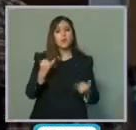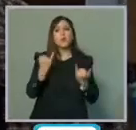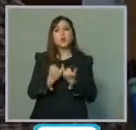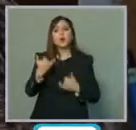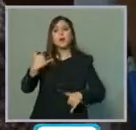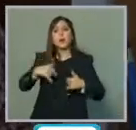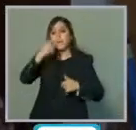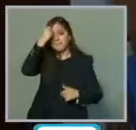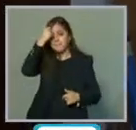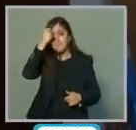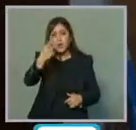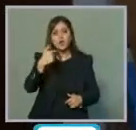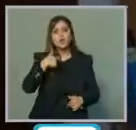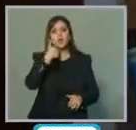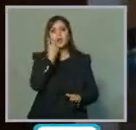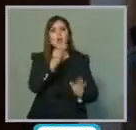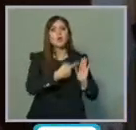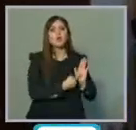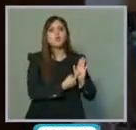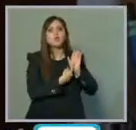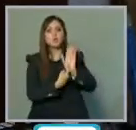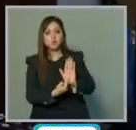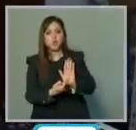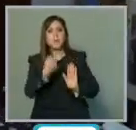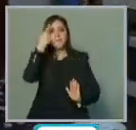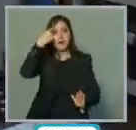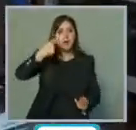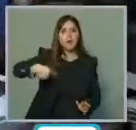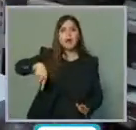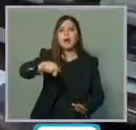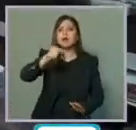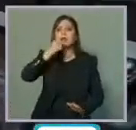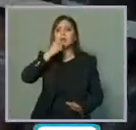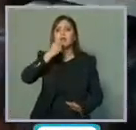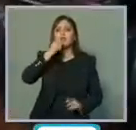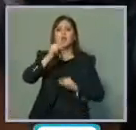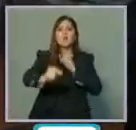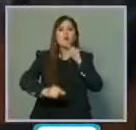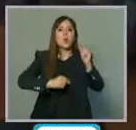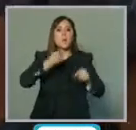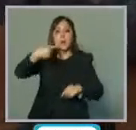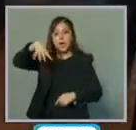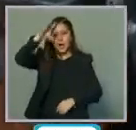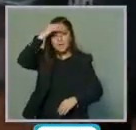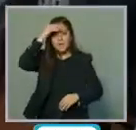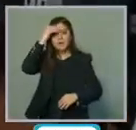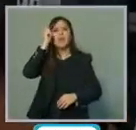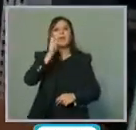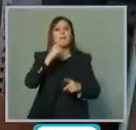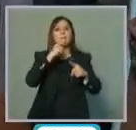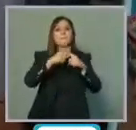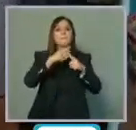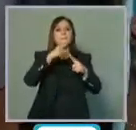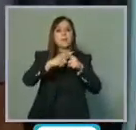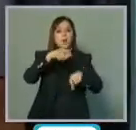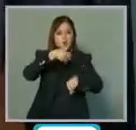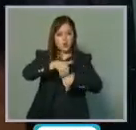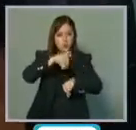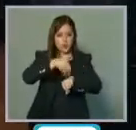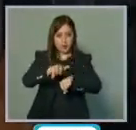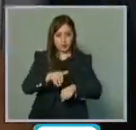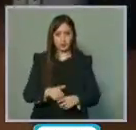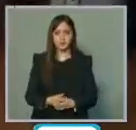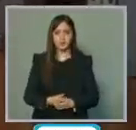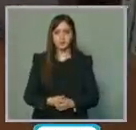un juguete que te lo quiero presentar acá para que los niños A practiquen las tablas de multiplicar. ¿Cómo está esto, maestro? ¿Lo podemos tomar? Sí, por